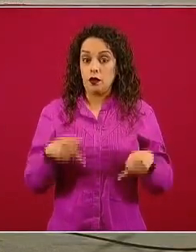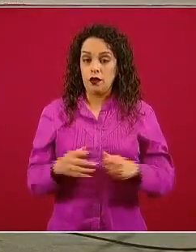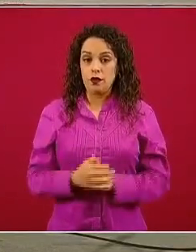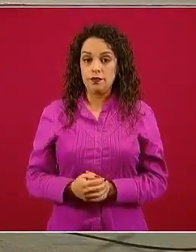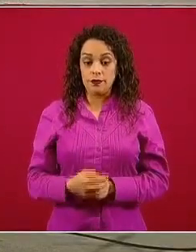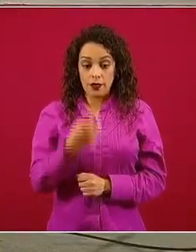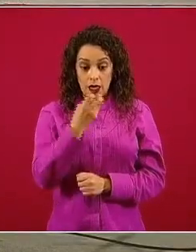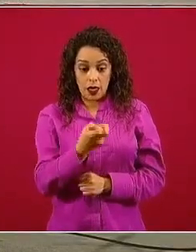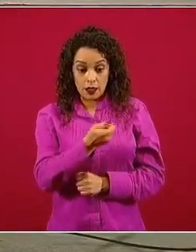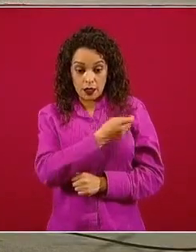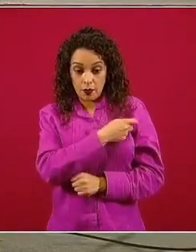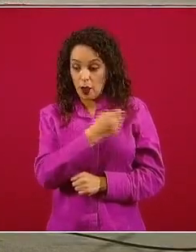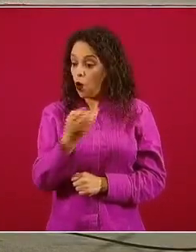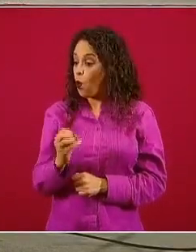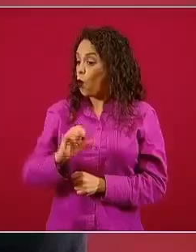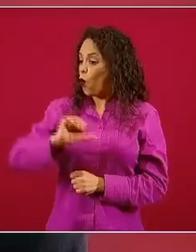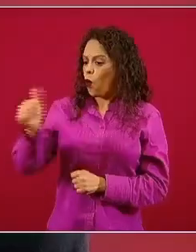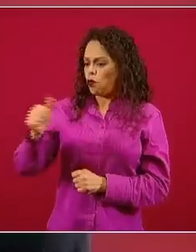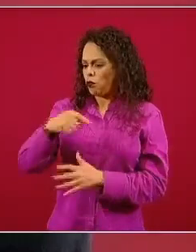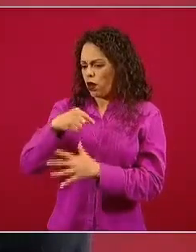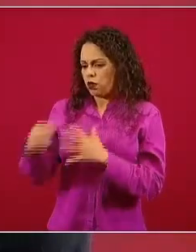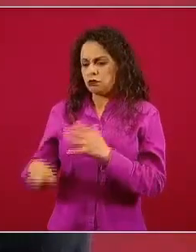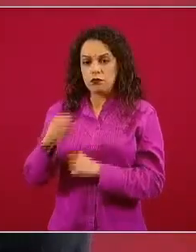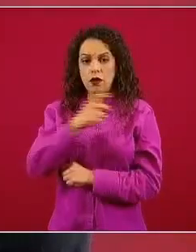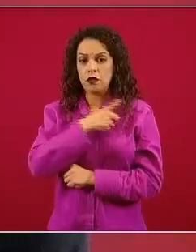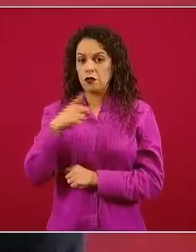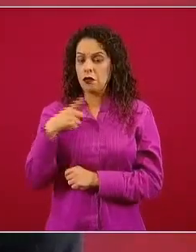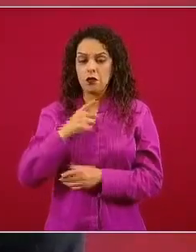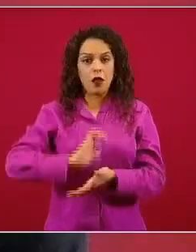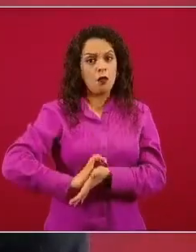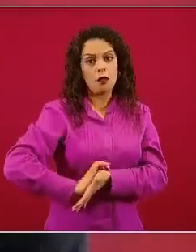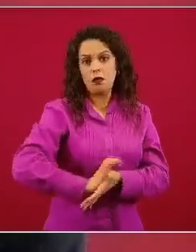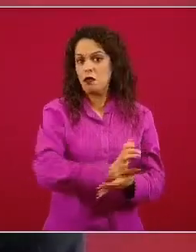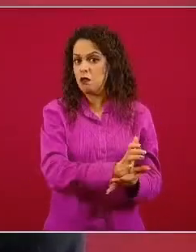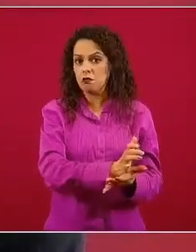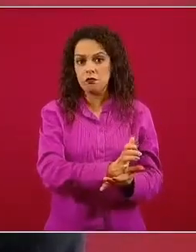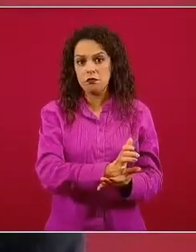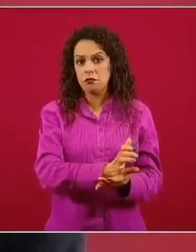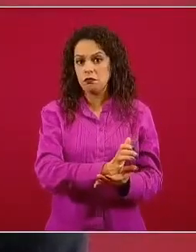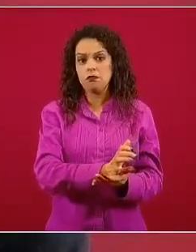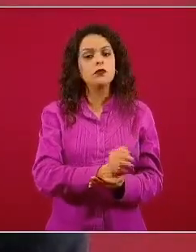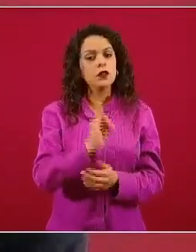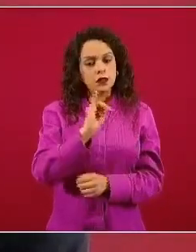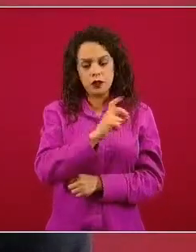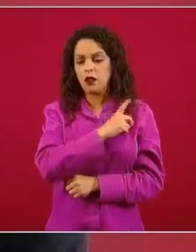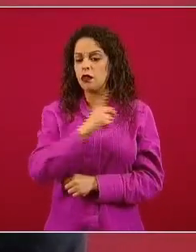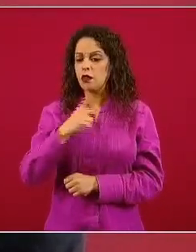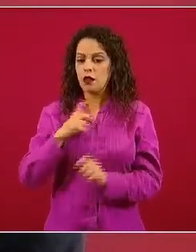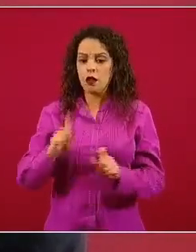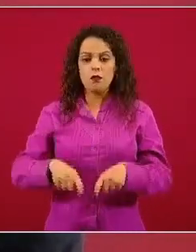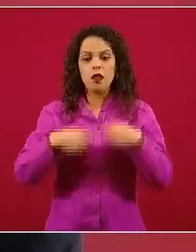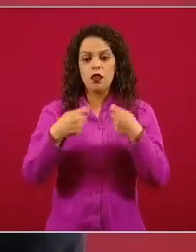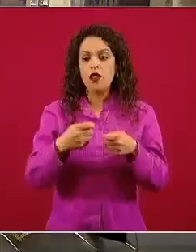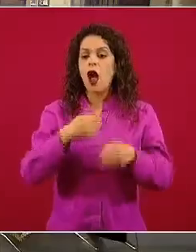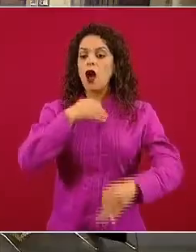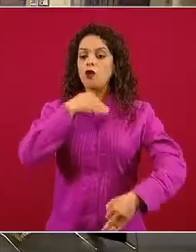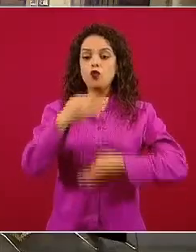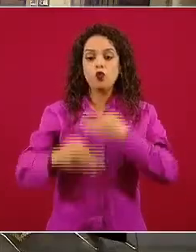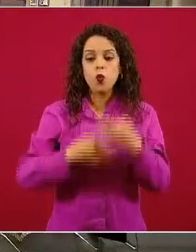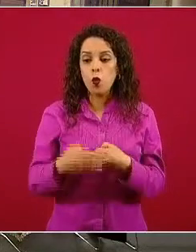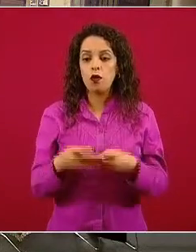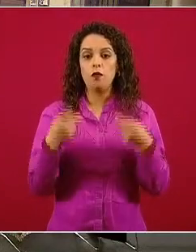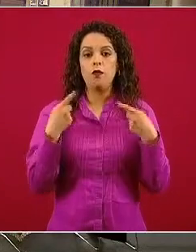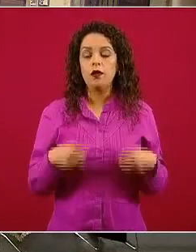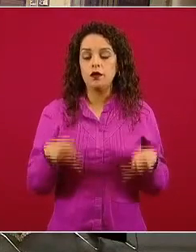otras, debe de haber discriminación. La vacuna debe de llegar en función de lo definido a todas las